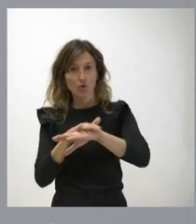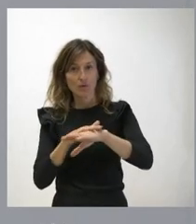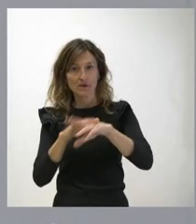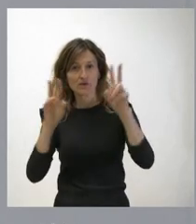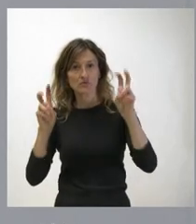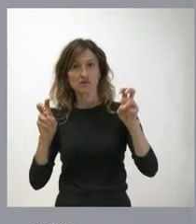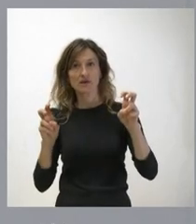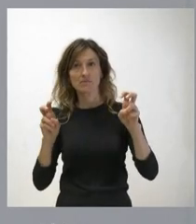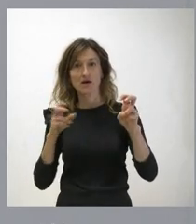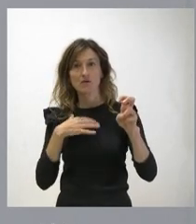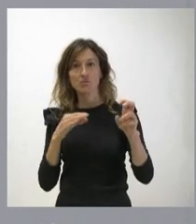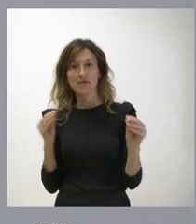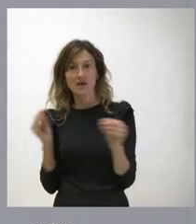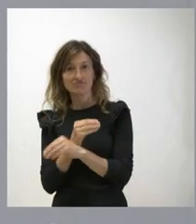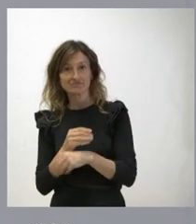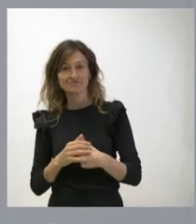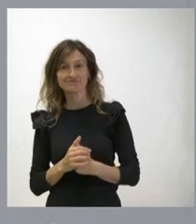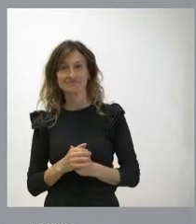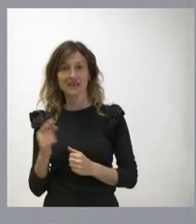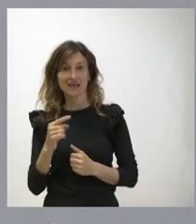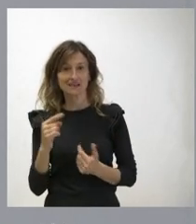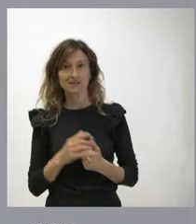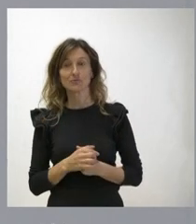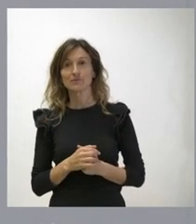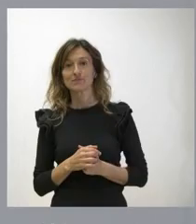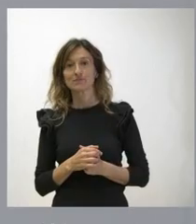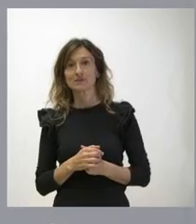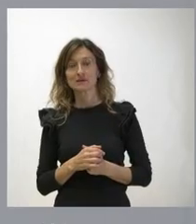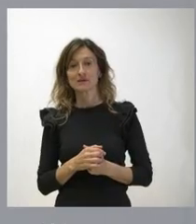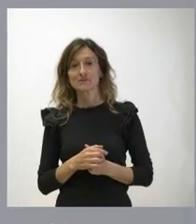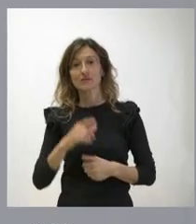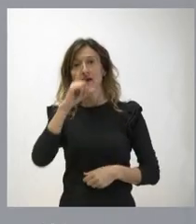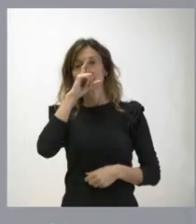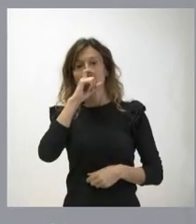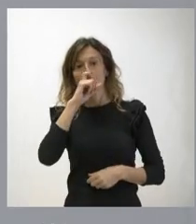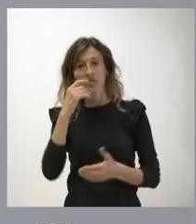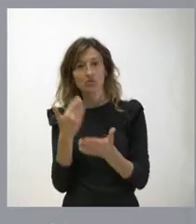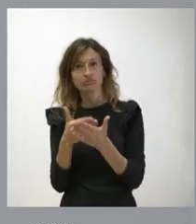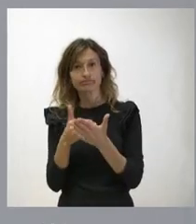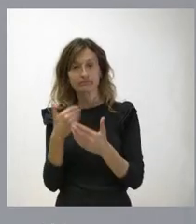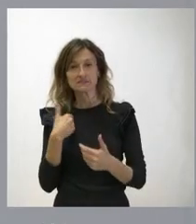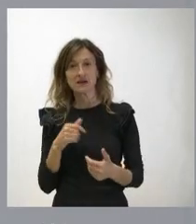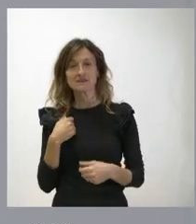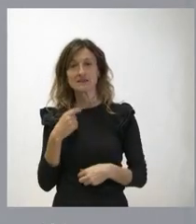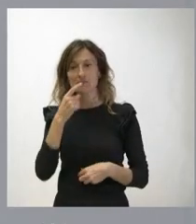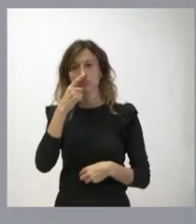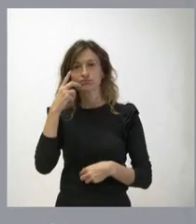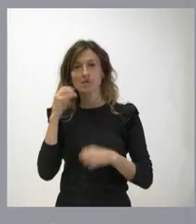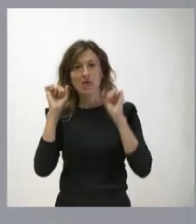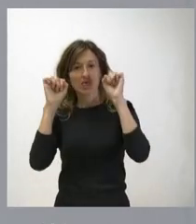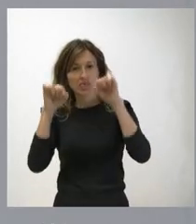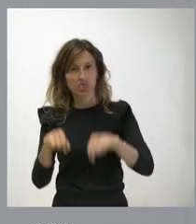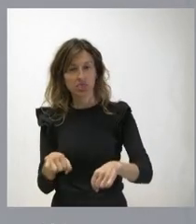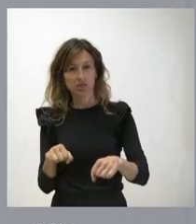materia hasta puede ser contraproducente con lo cual es recordarle una evidencia que lleva años de retraso